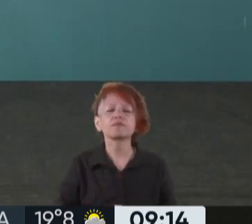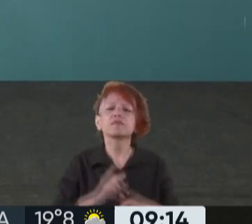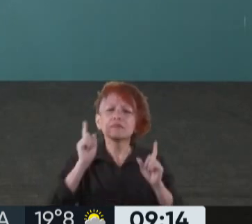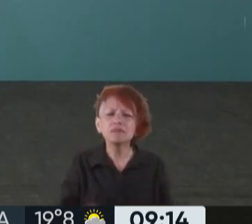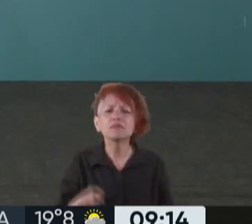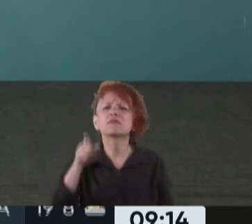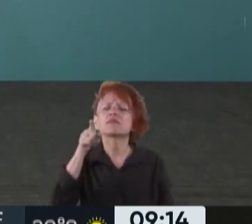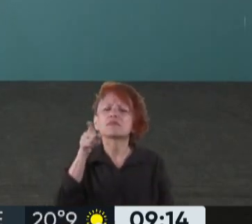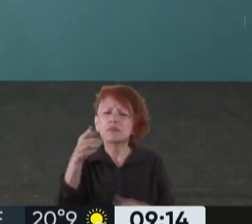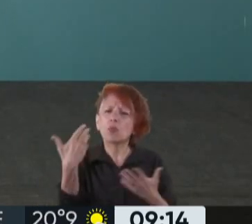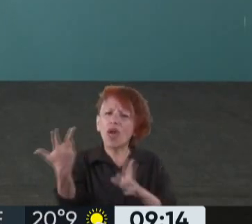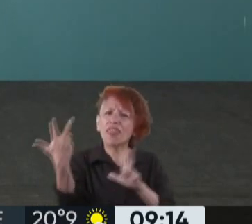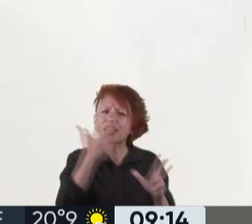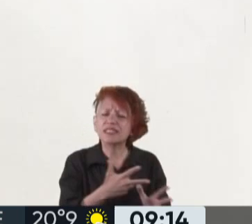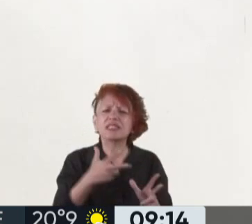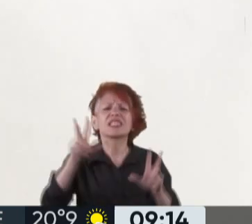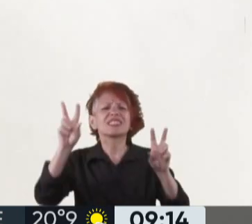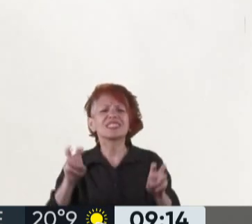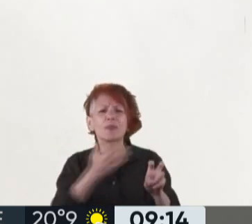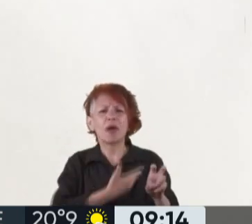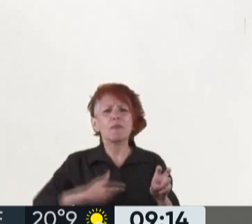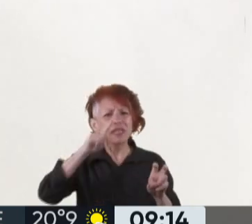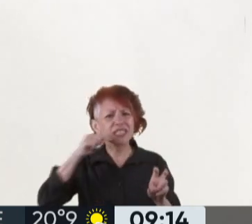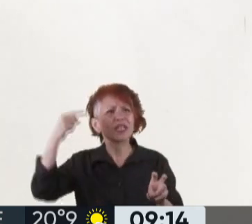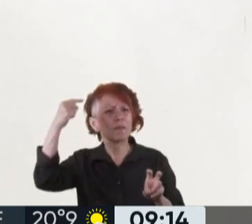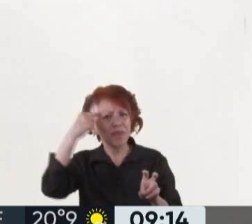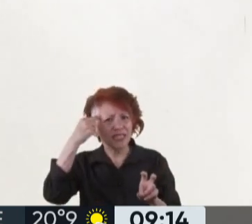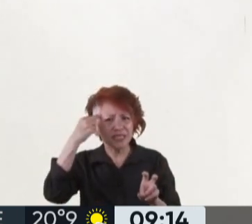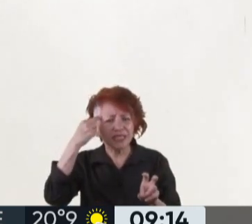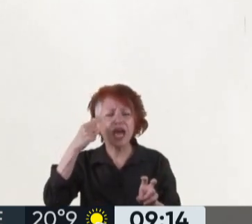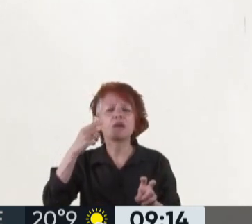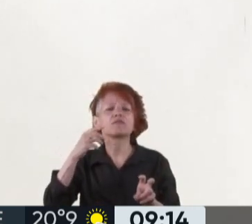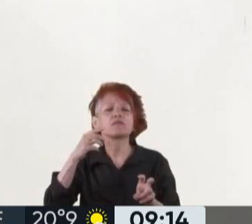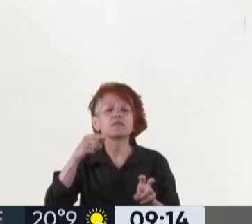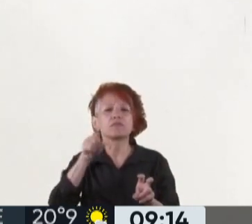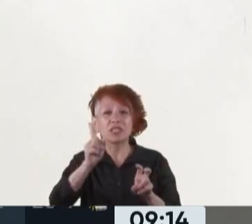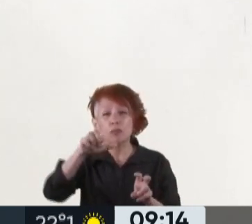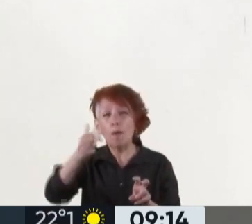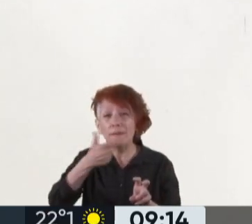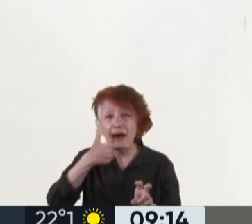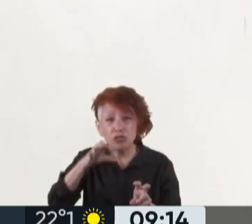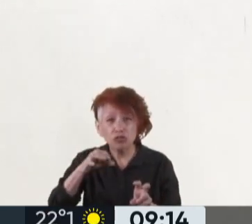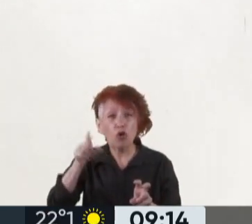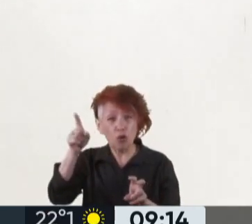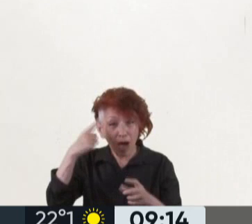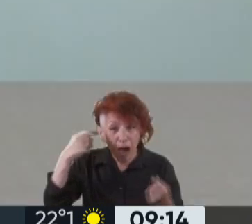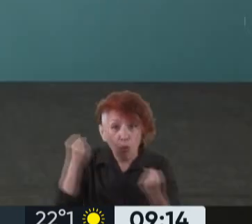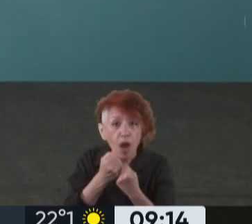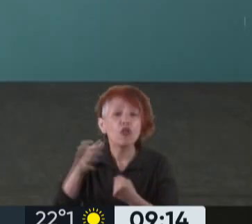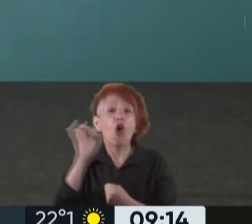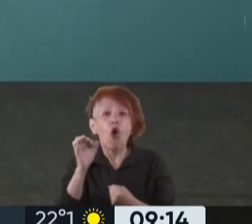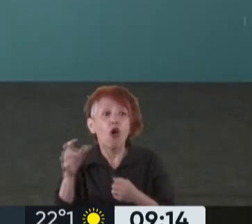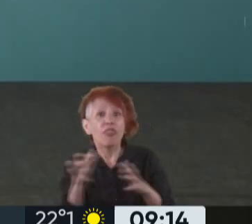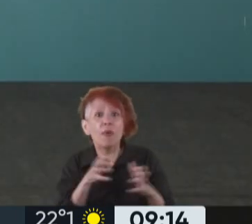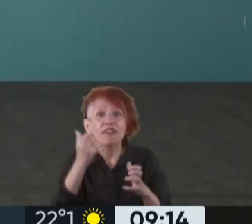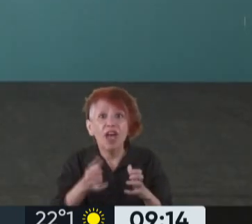la postura del presidente en torno a mantener las primarias de cara a 2023 o si mediante el debate hay posibilidades de que pueda ceder en esta posición.